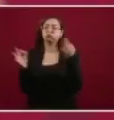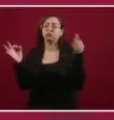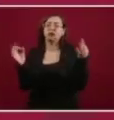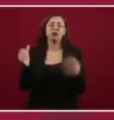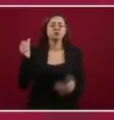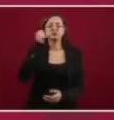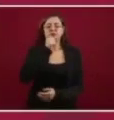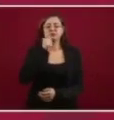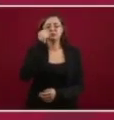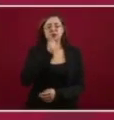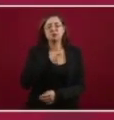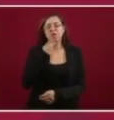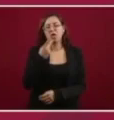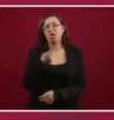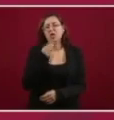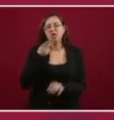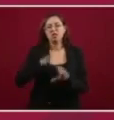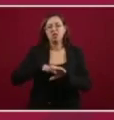¿no?